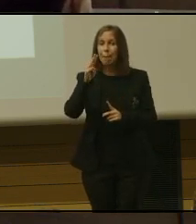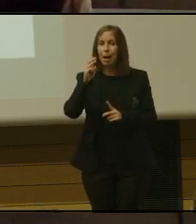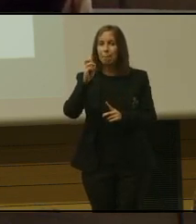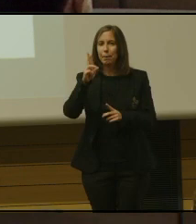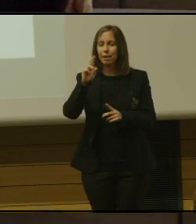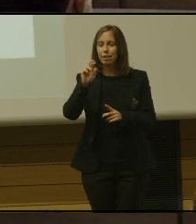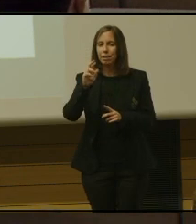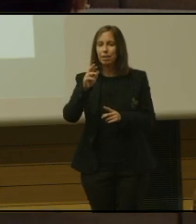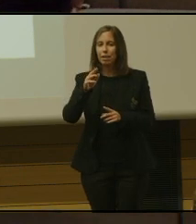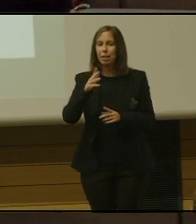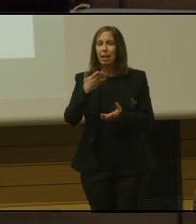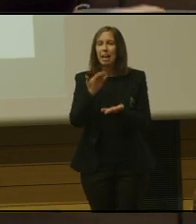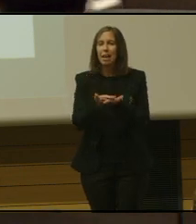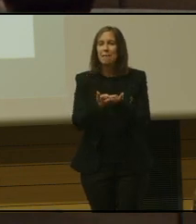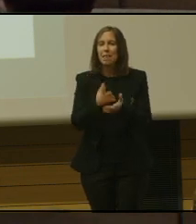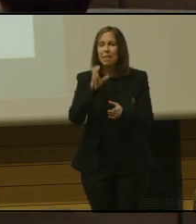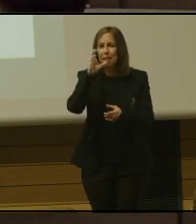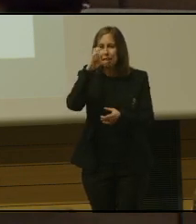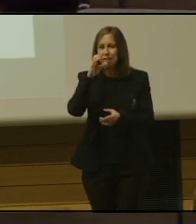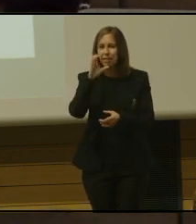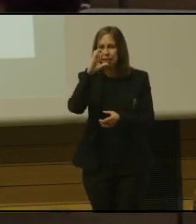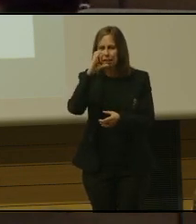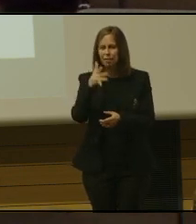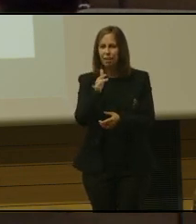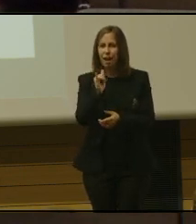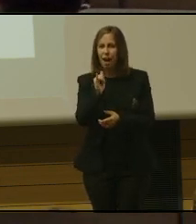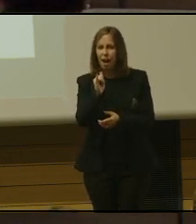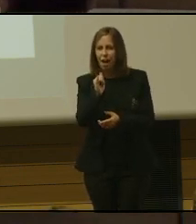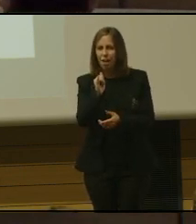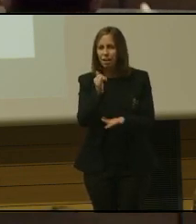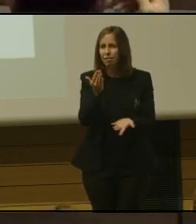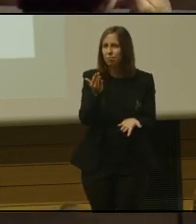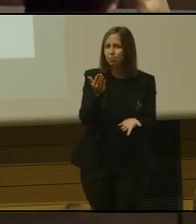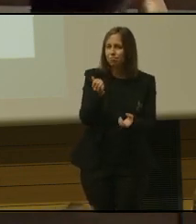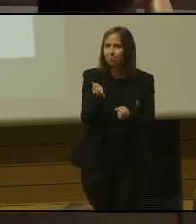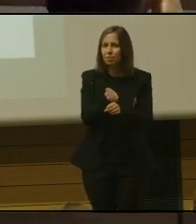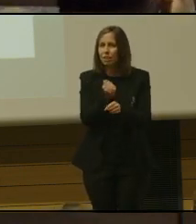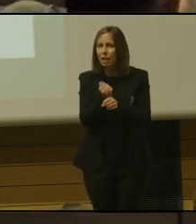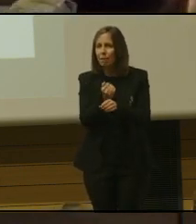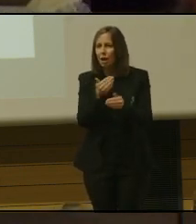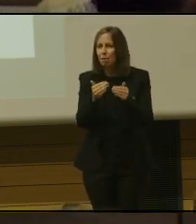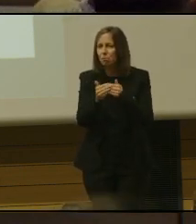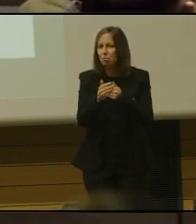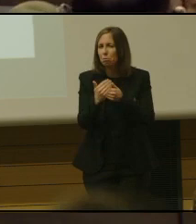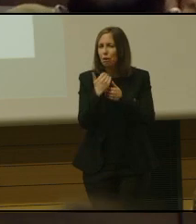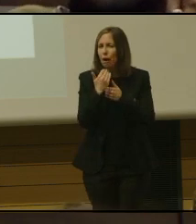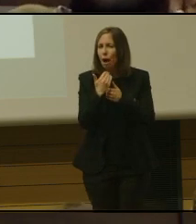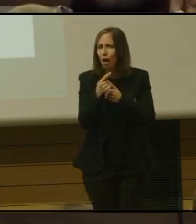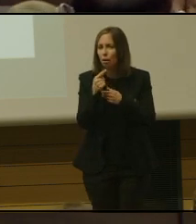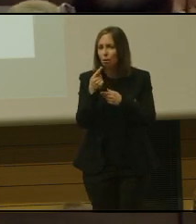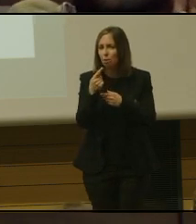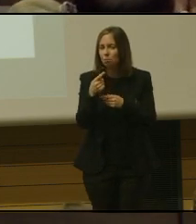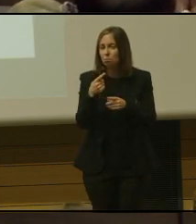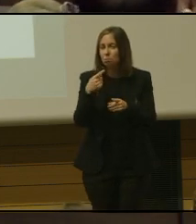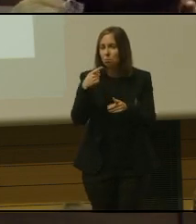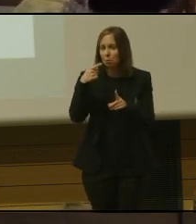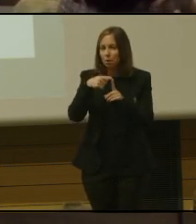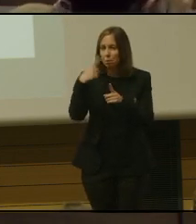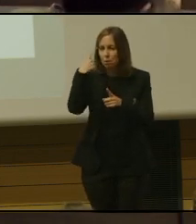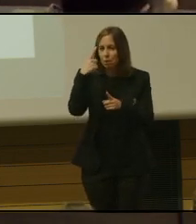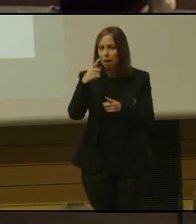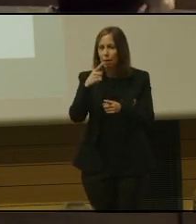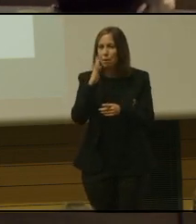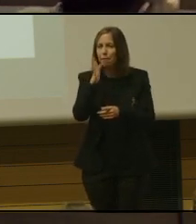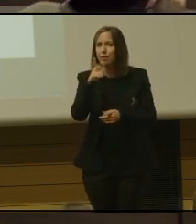alguna evidencia científica? ¿Hay algo, se está trabajando en algo para saber en qué modo perjudica a las personas